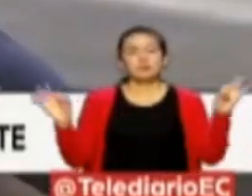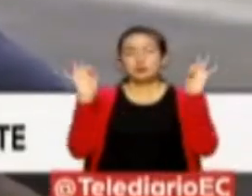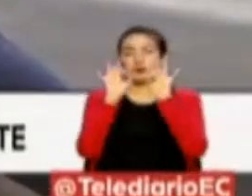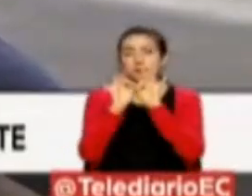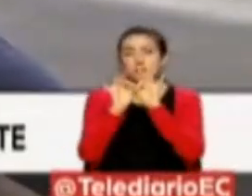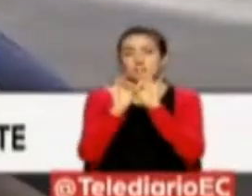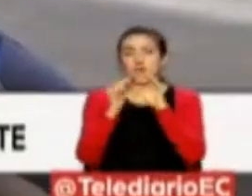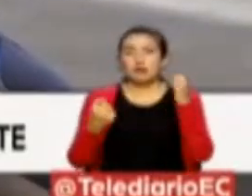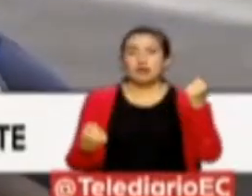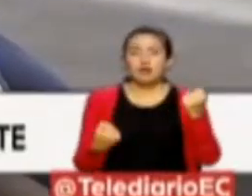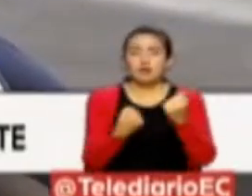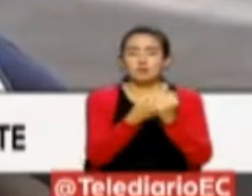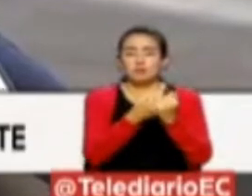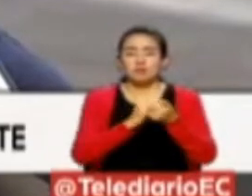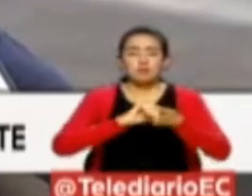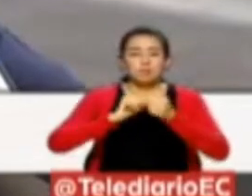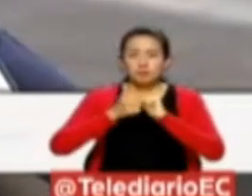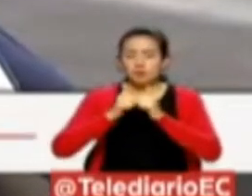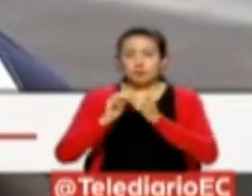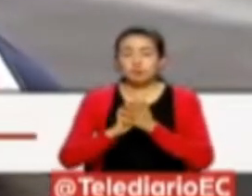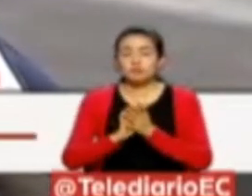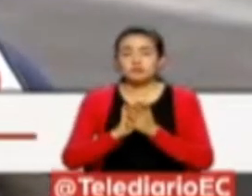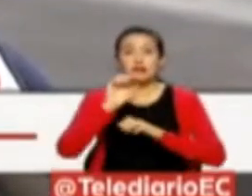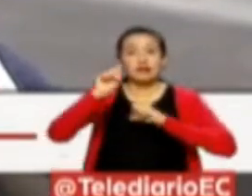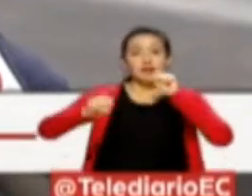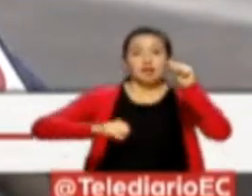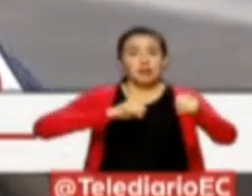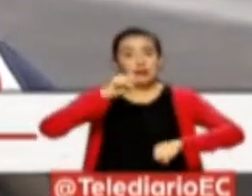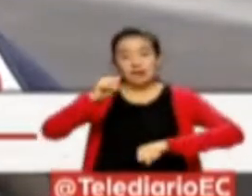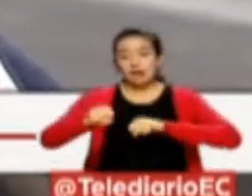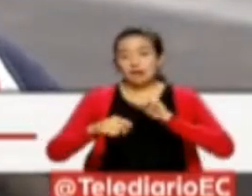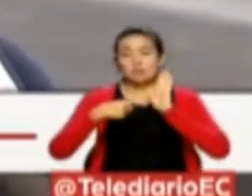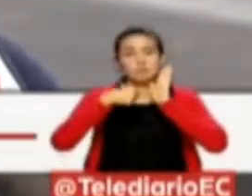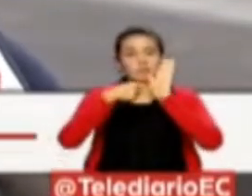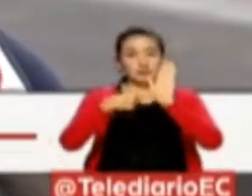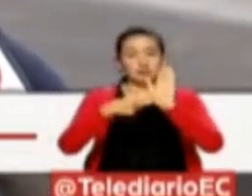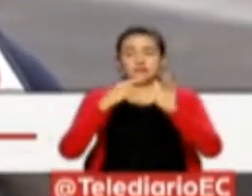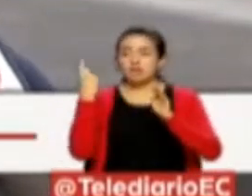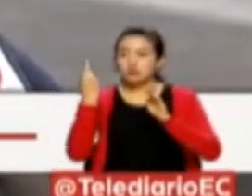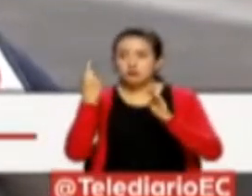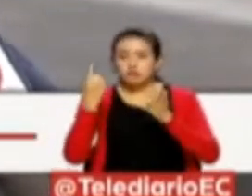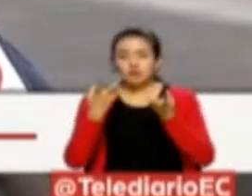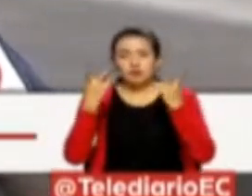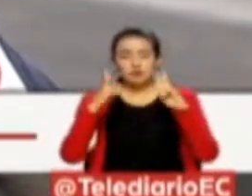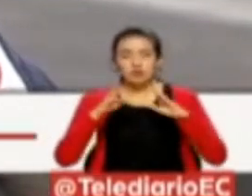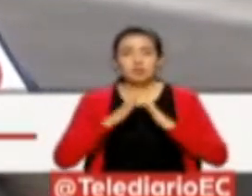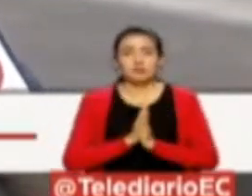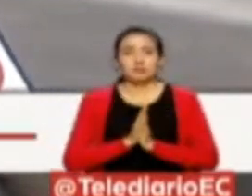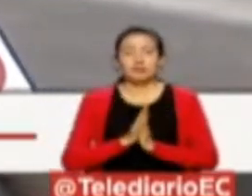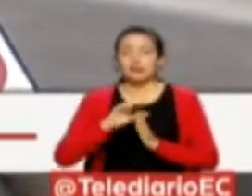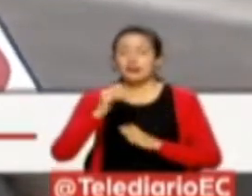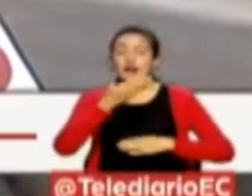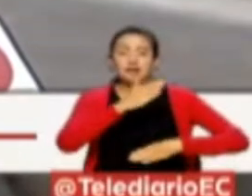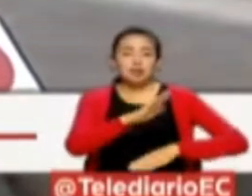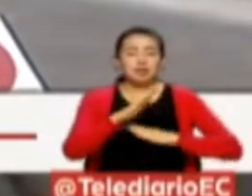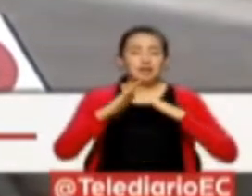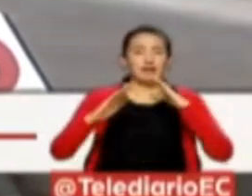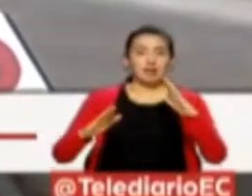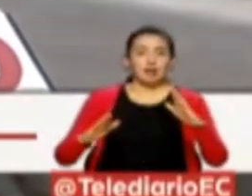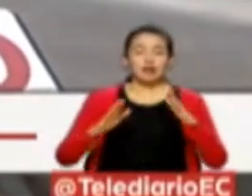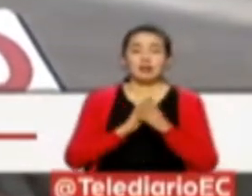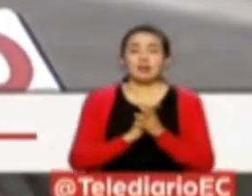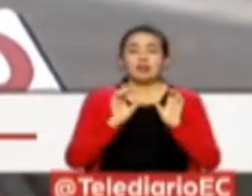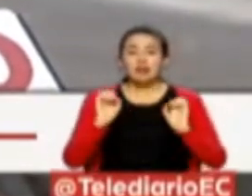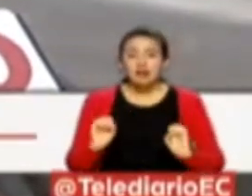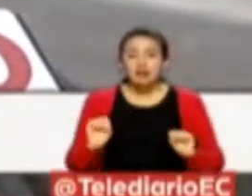que apoyamos a todos los deportes como dicha carpas que está dando la cara y no sólo en ese deporte de ciclismo sino en karate en